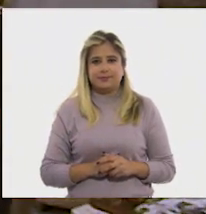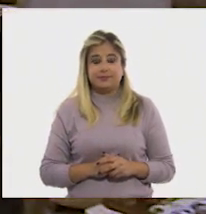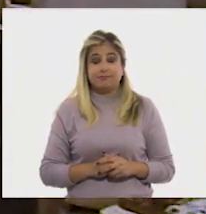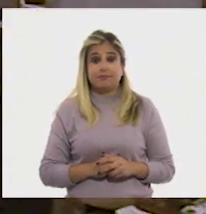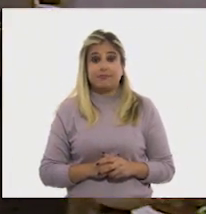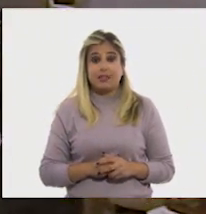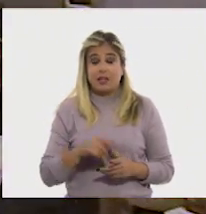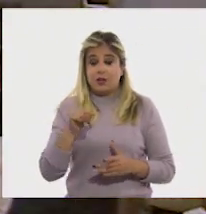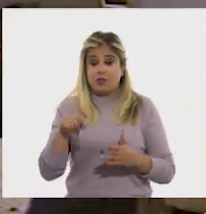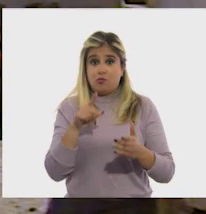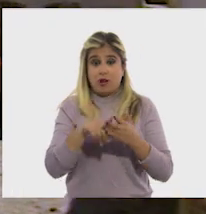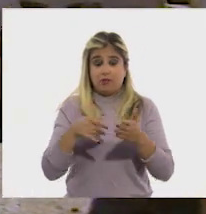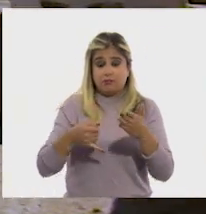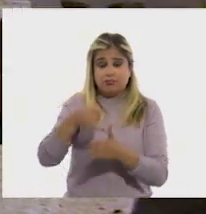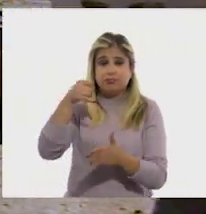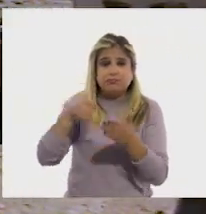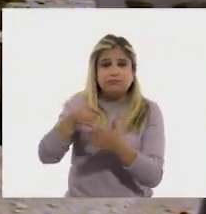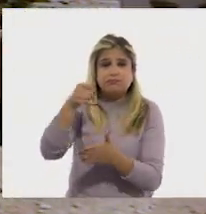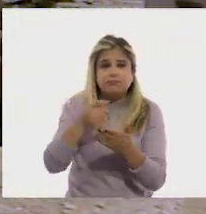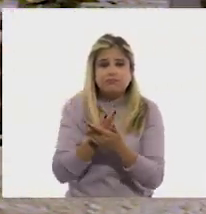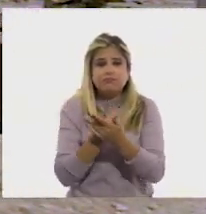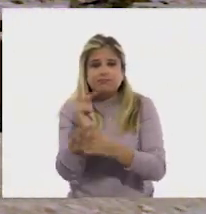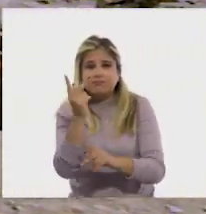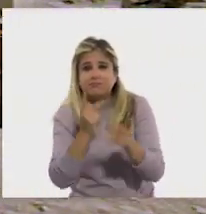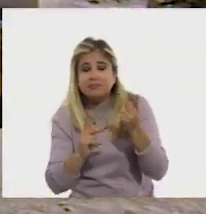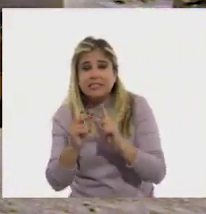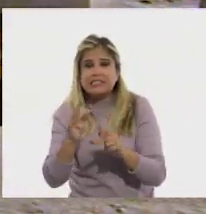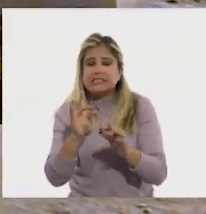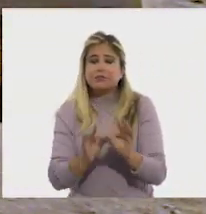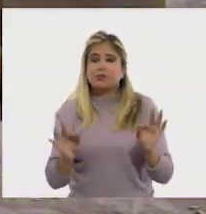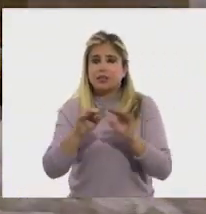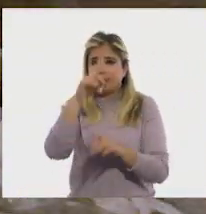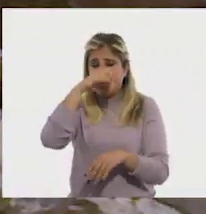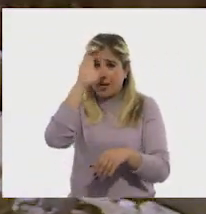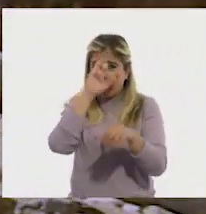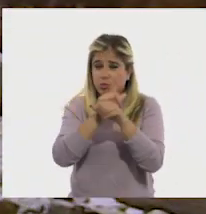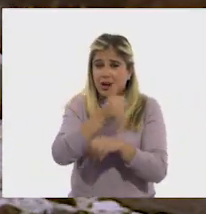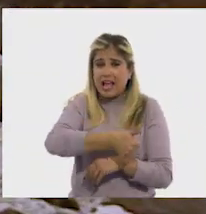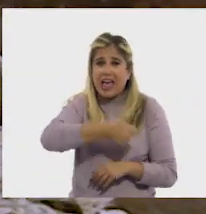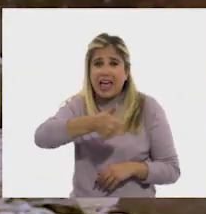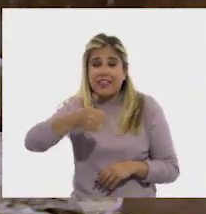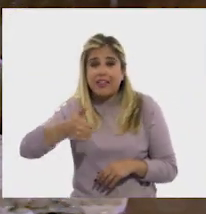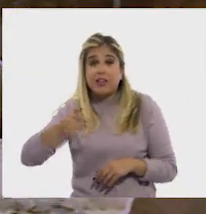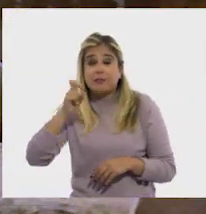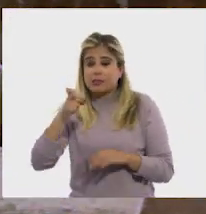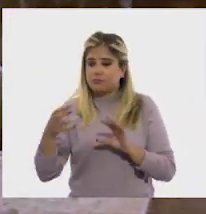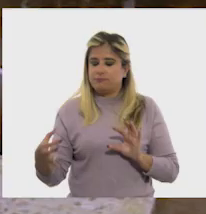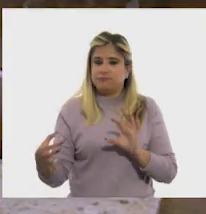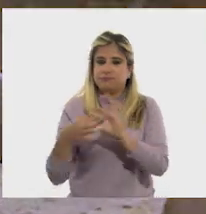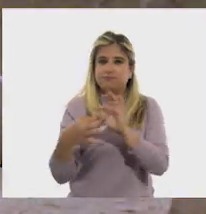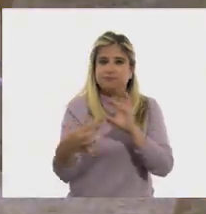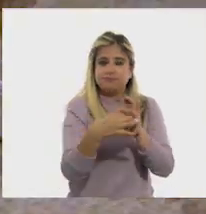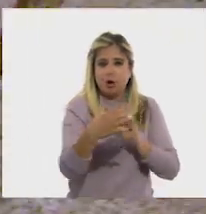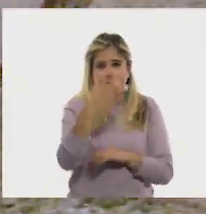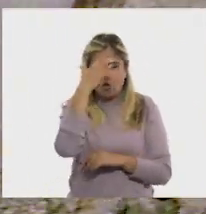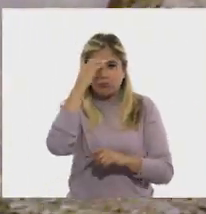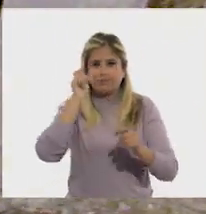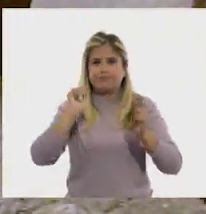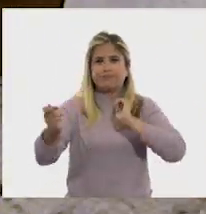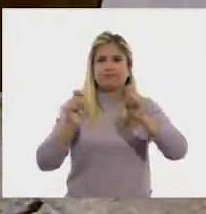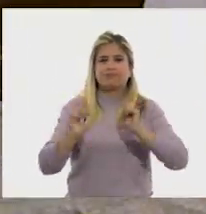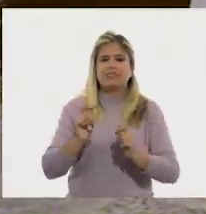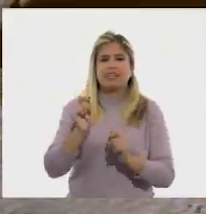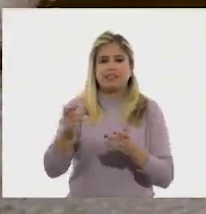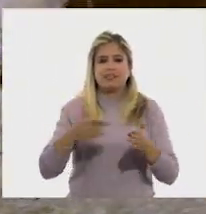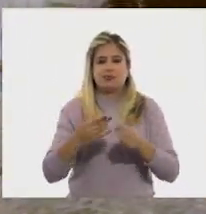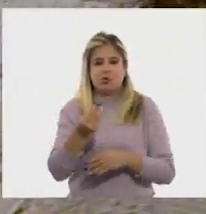La agricultura fue fundamental en el desarrollo de casi todas las culturas y está íntimamente ligada al conocimiento de la